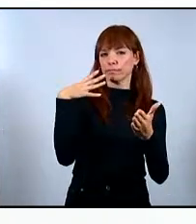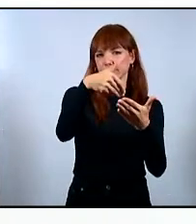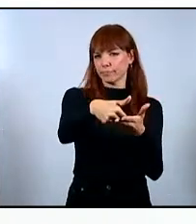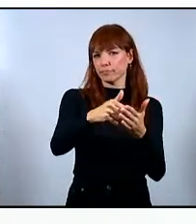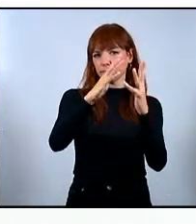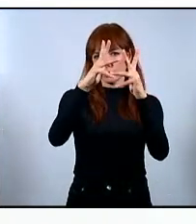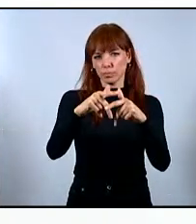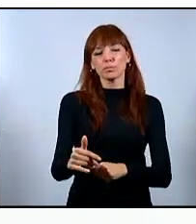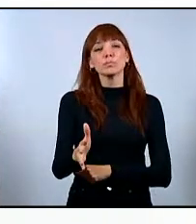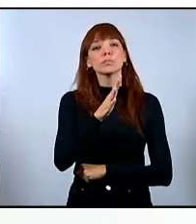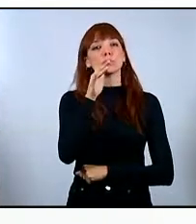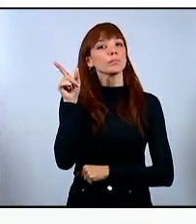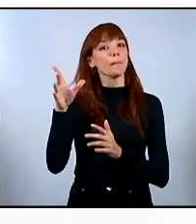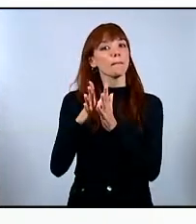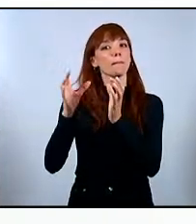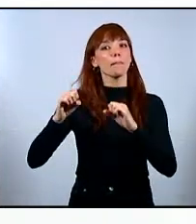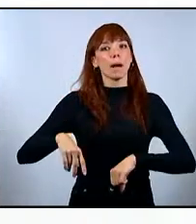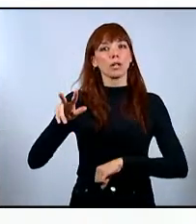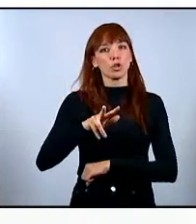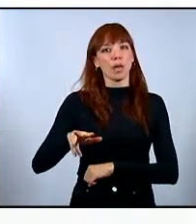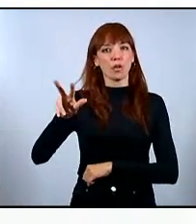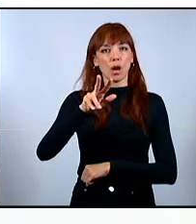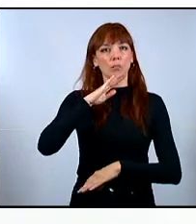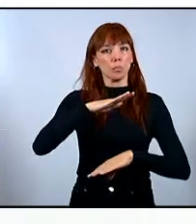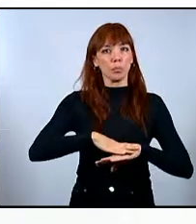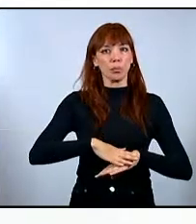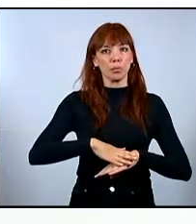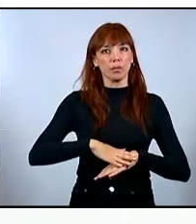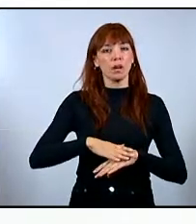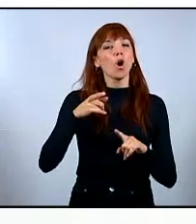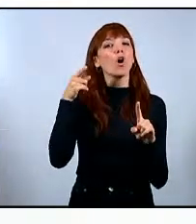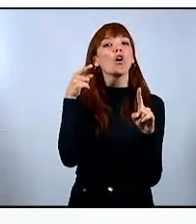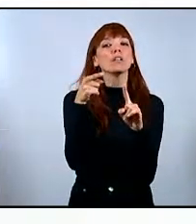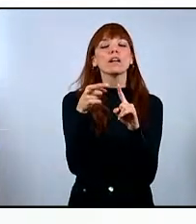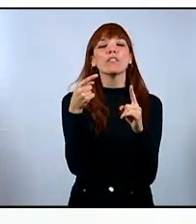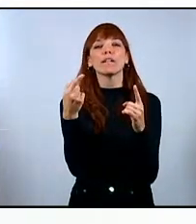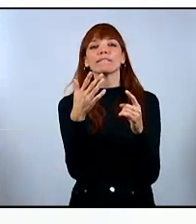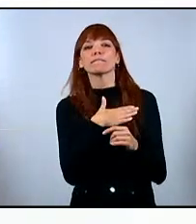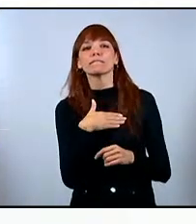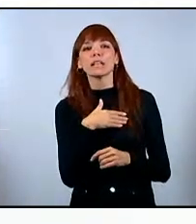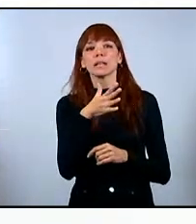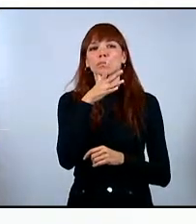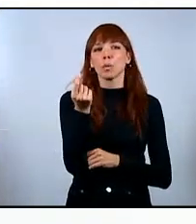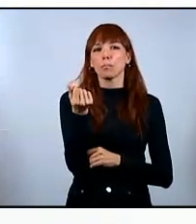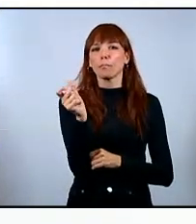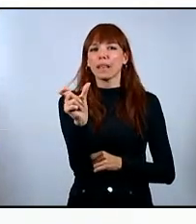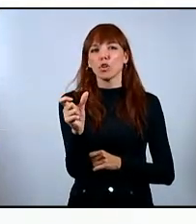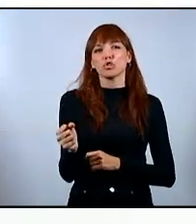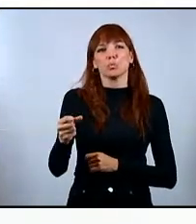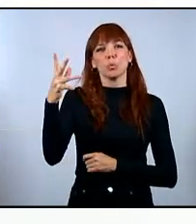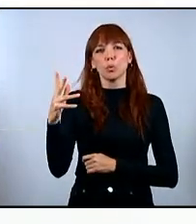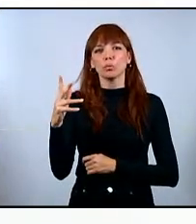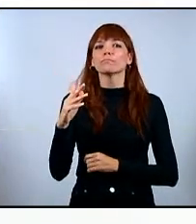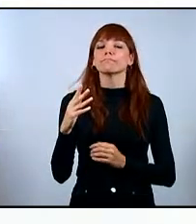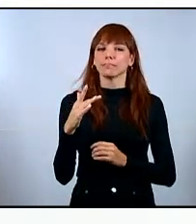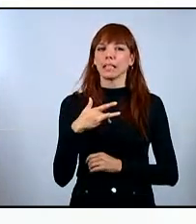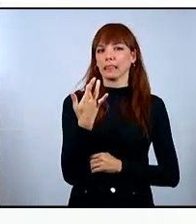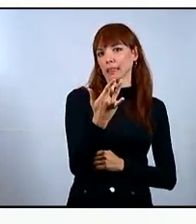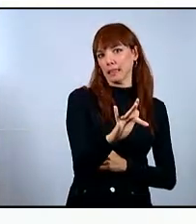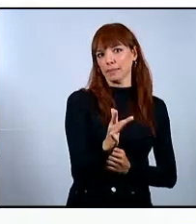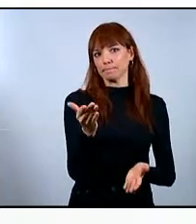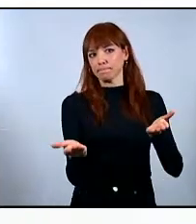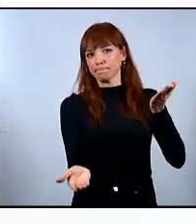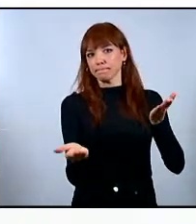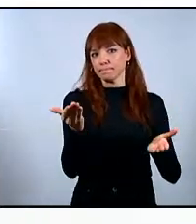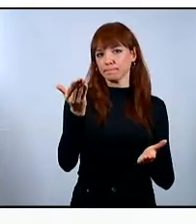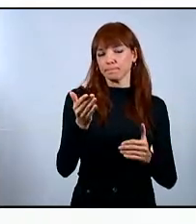Pacto Nacional para intentar paliar los efectos negativos por la subida de la inflación. En cuanto